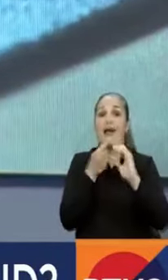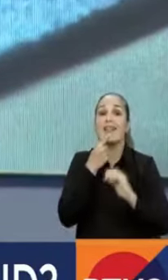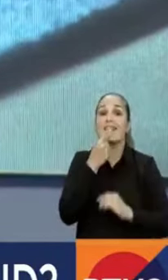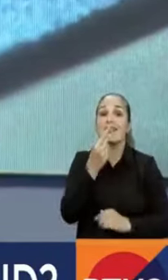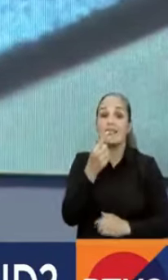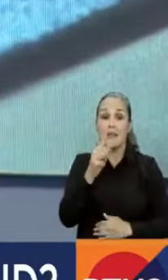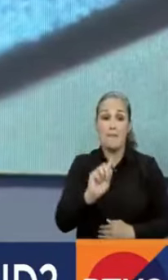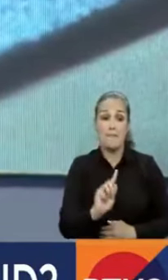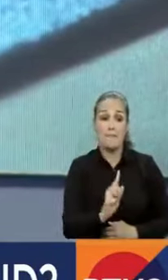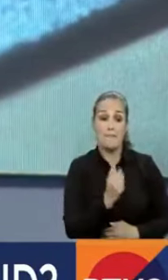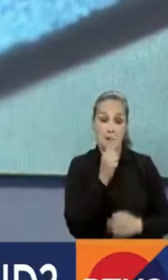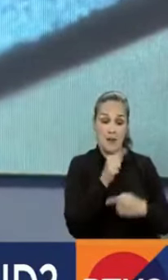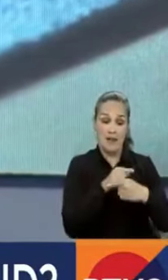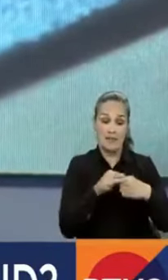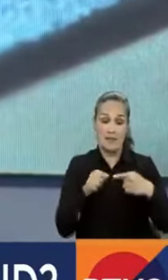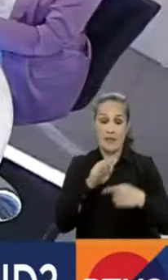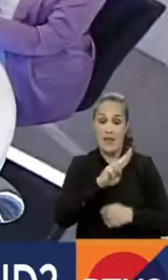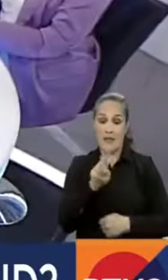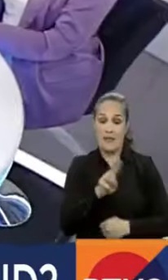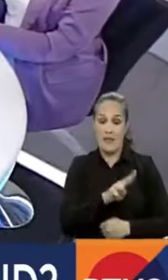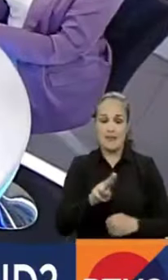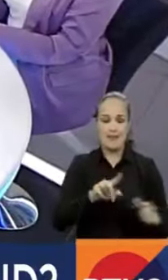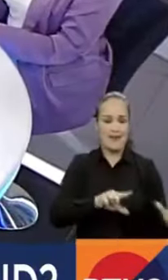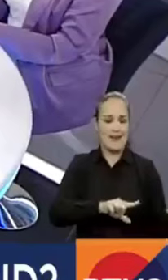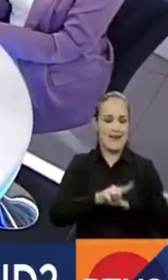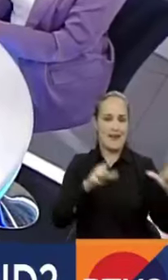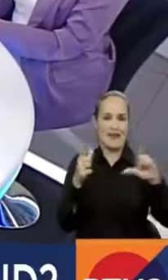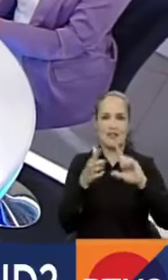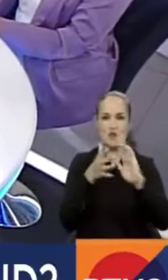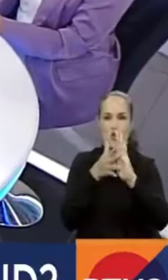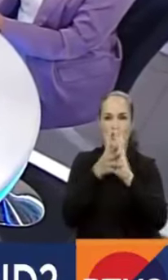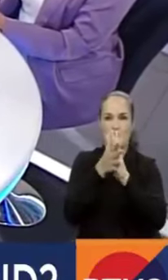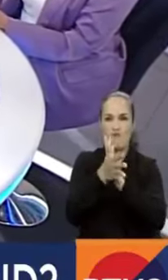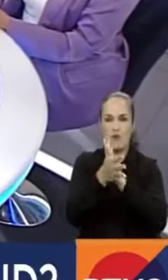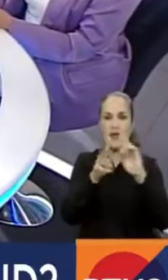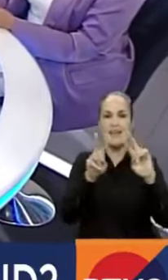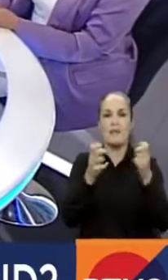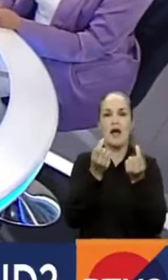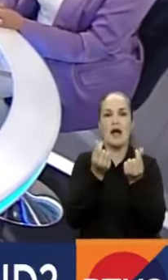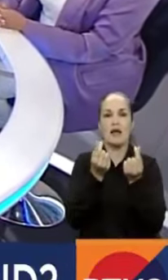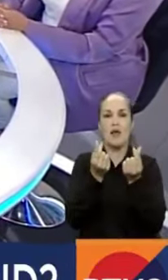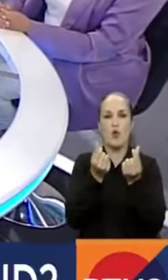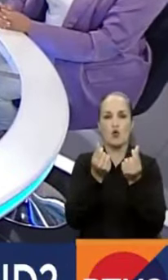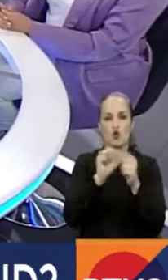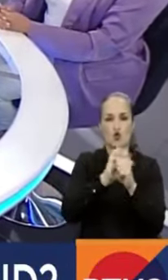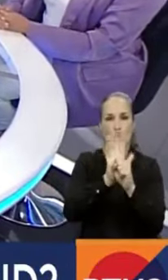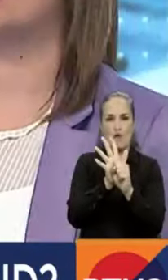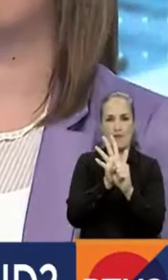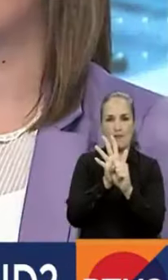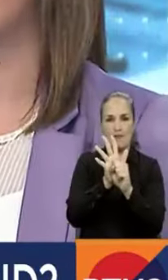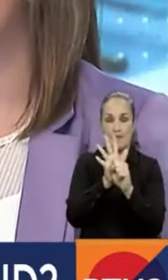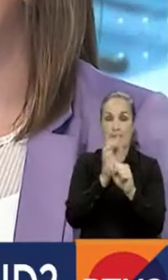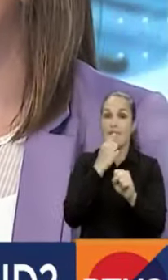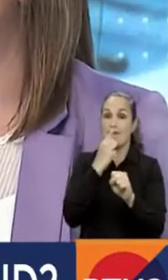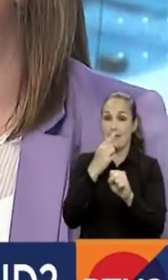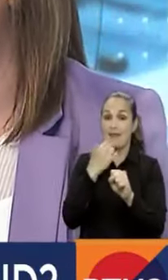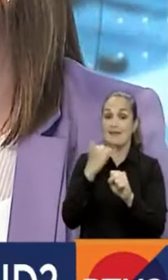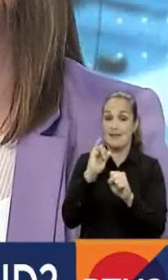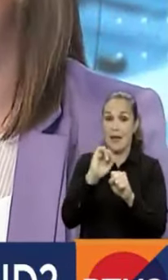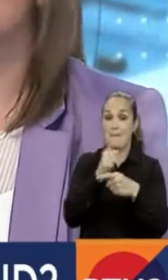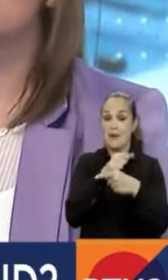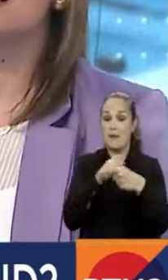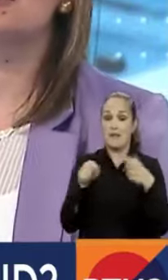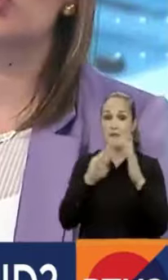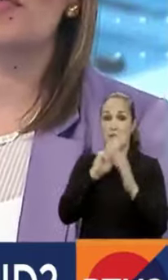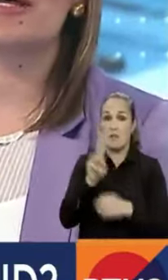la primera semana de marzo ya tenía los resultados del informe sobre el uso de los recursos de la pandemia, sobre la integración